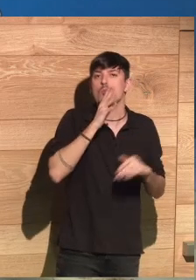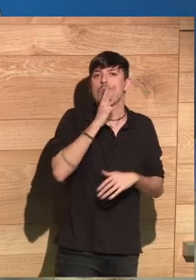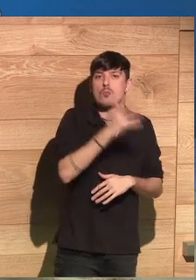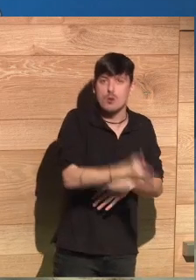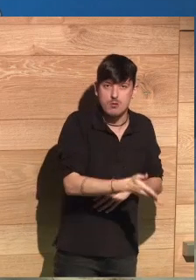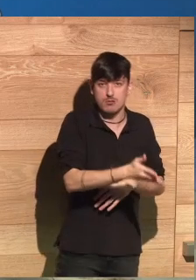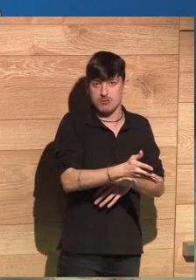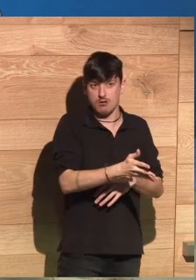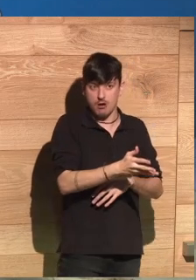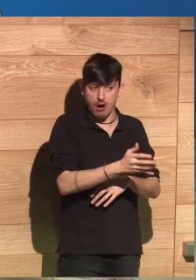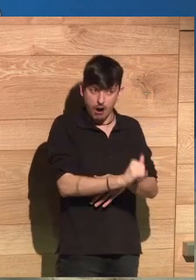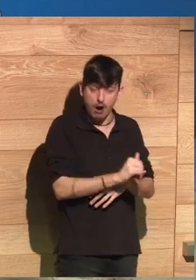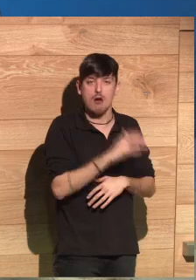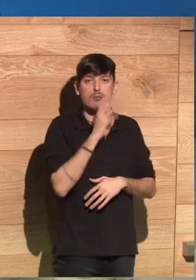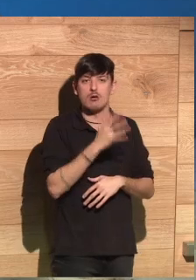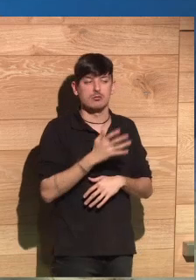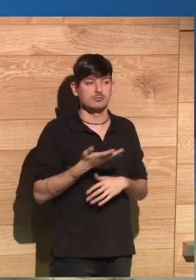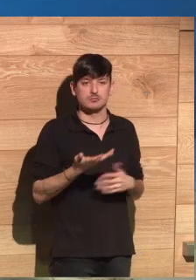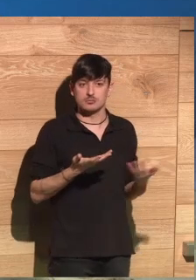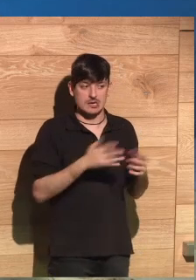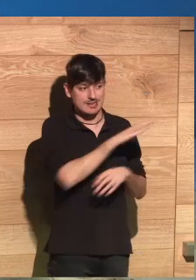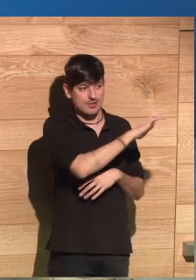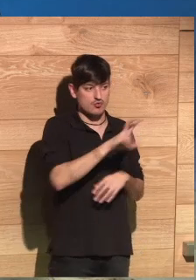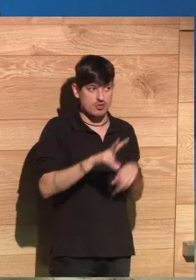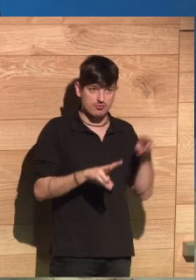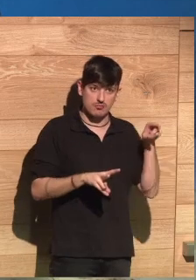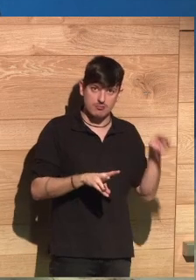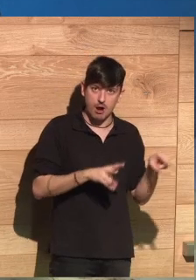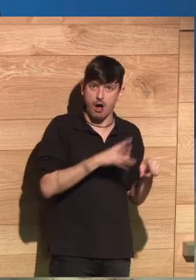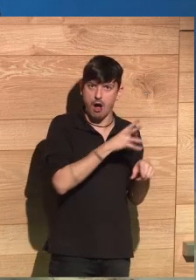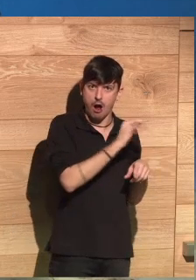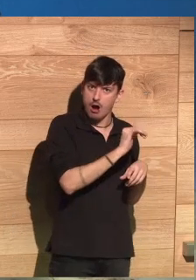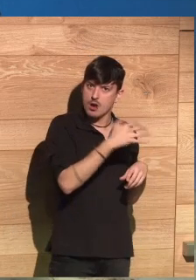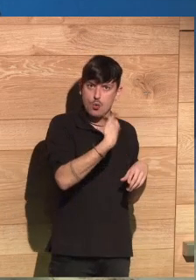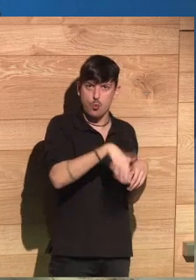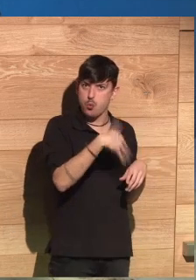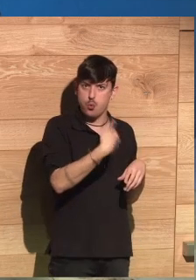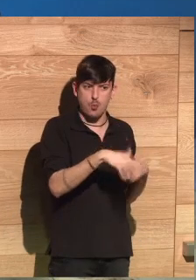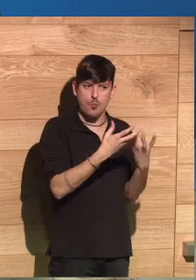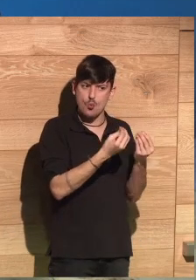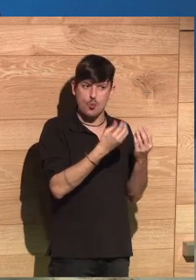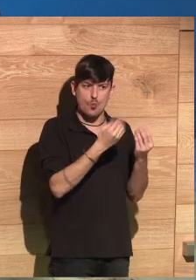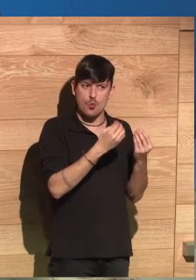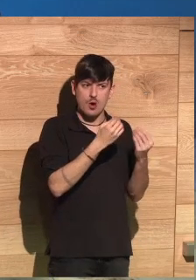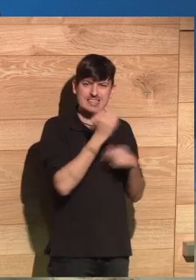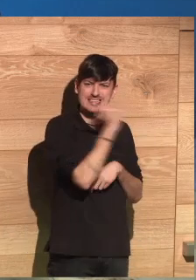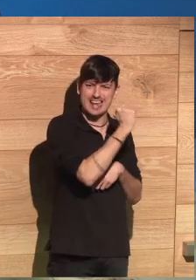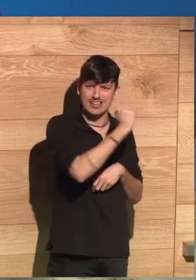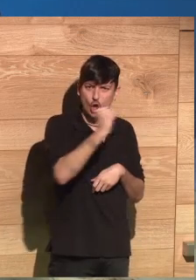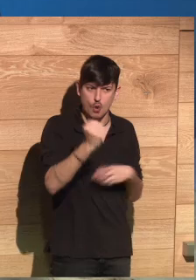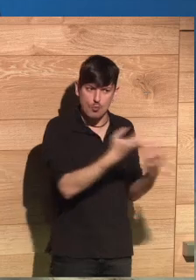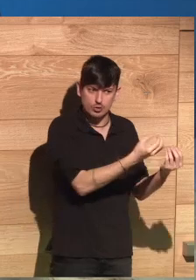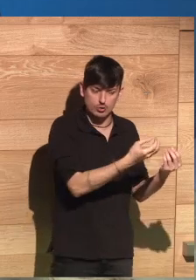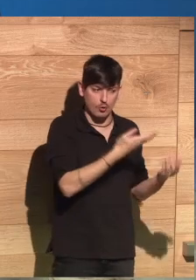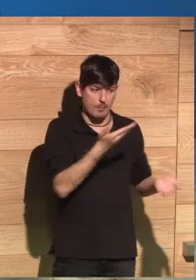o una de las causas por las que los Estados Unidos tienen un índice de homicidios tan elevado, ¿no? Muchísimo más elevado que el nuestro,